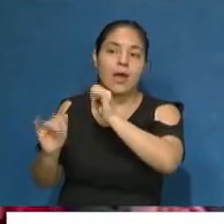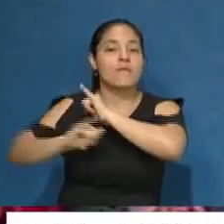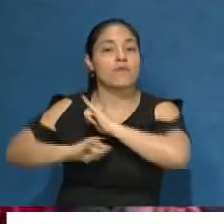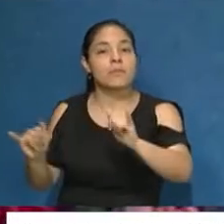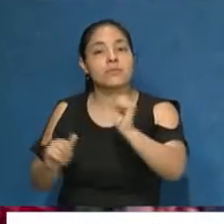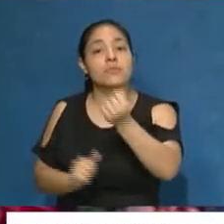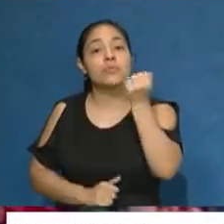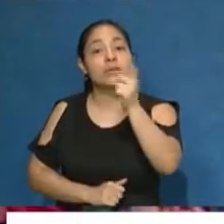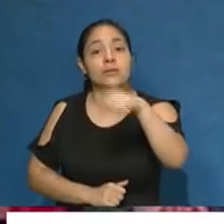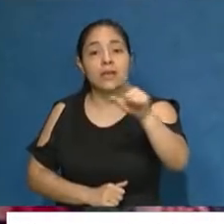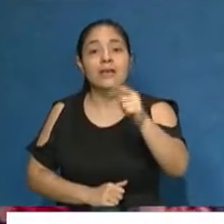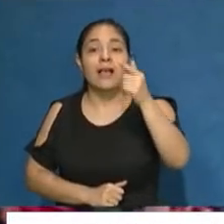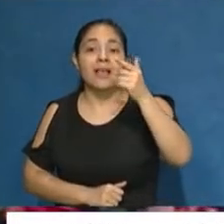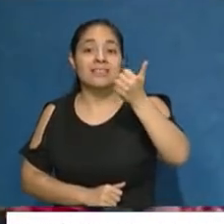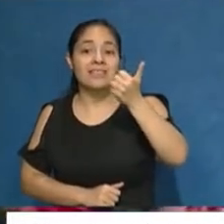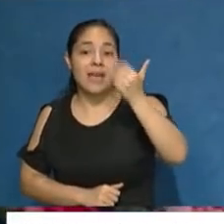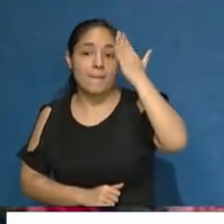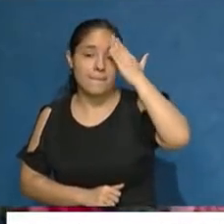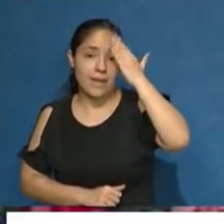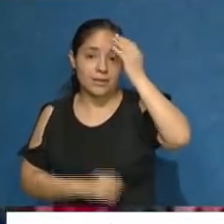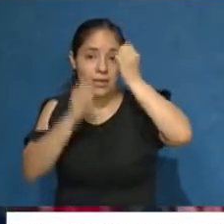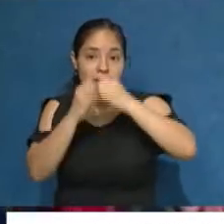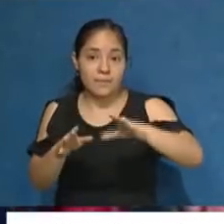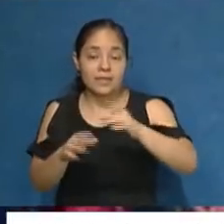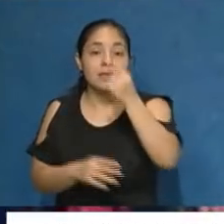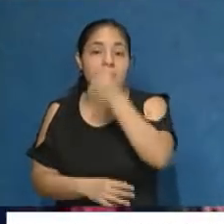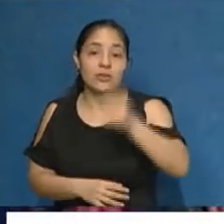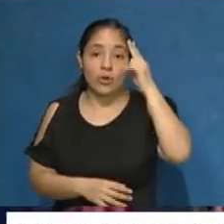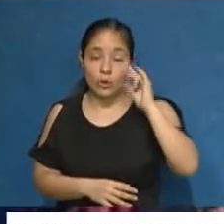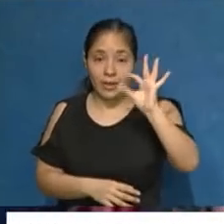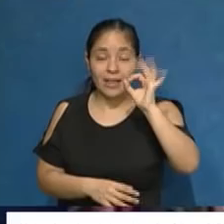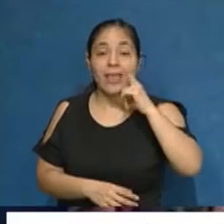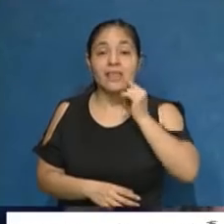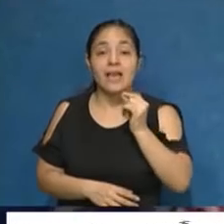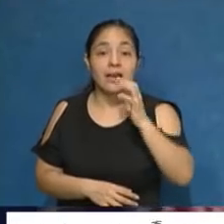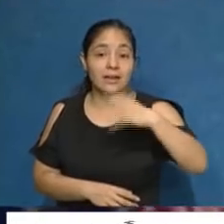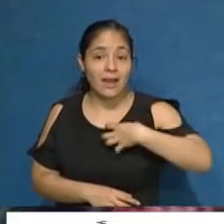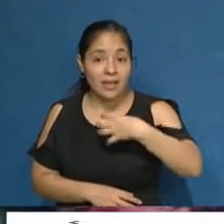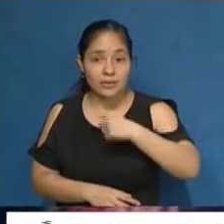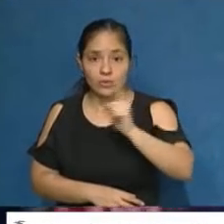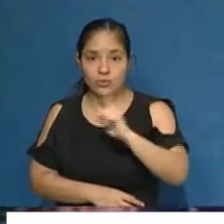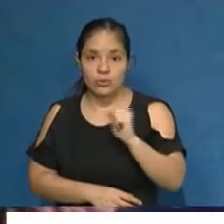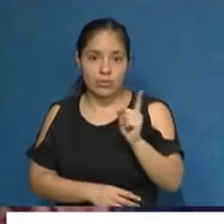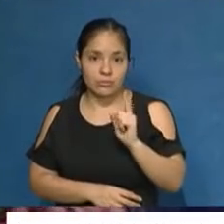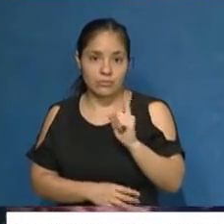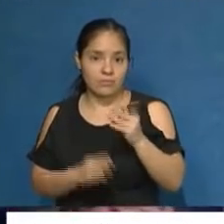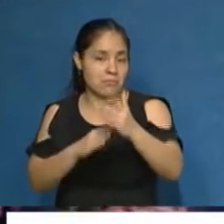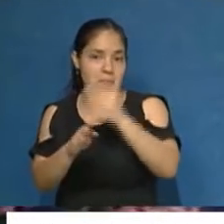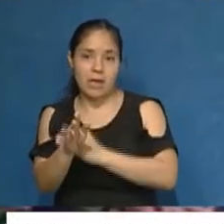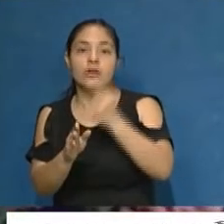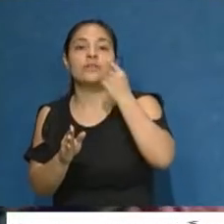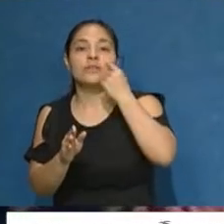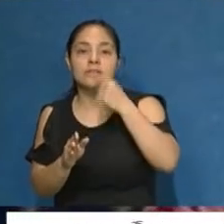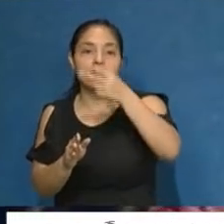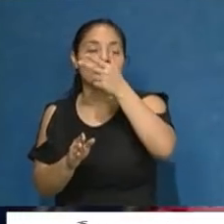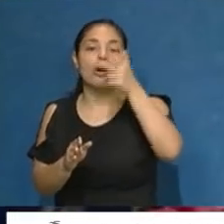usted necesitaba saber. Las clases van a comenzar el 6 de marzo, no va a haber 190 días de clases, se va a ir haciendo progresivo, habrá 186